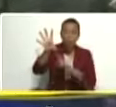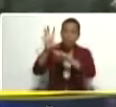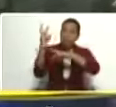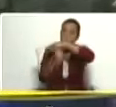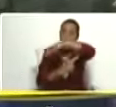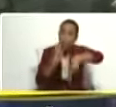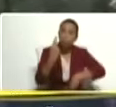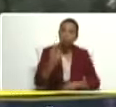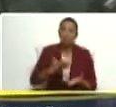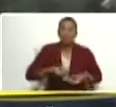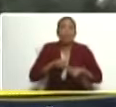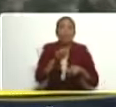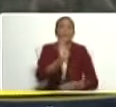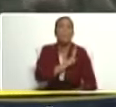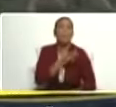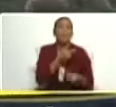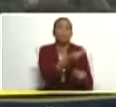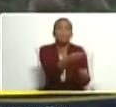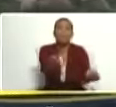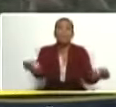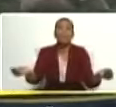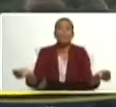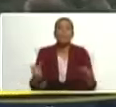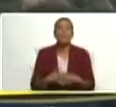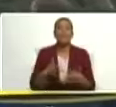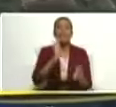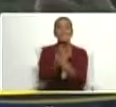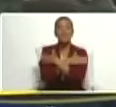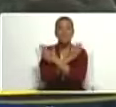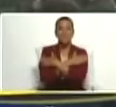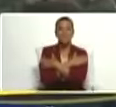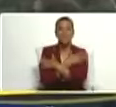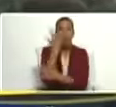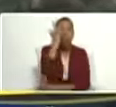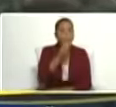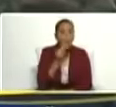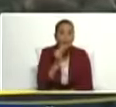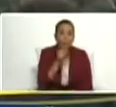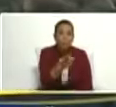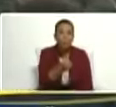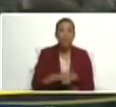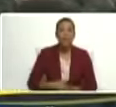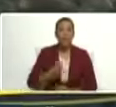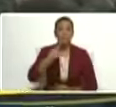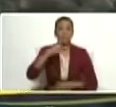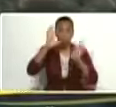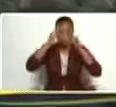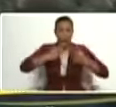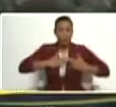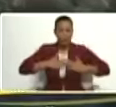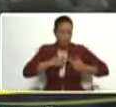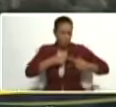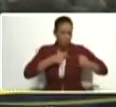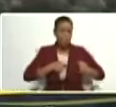revolución les pertenece a ustedes. Felicitaciones muchachos. Y digamos desde el corazón,